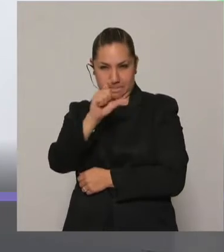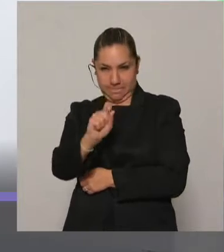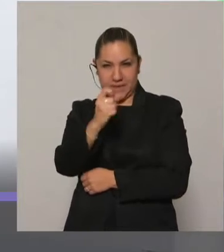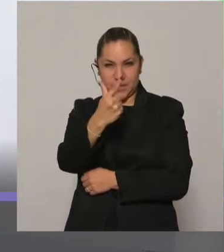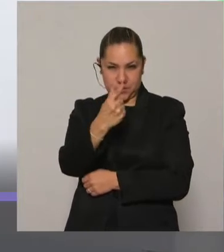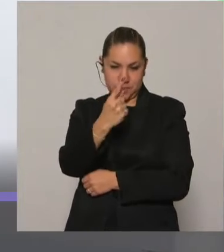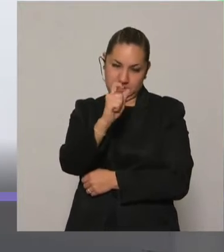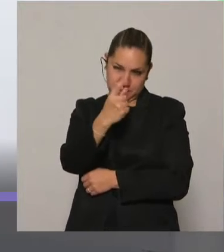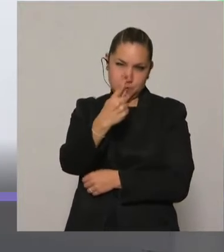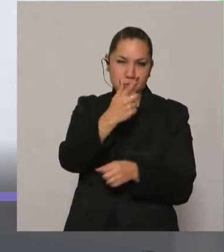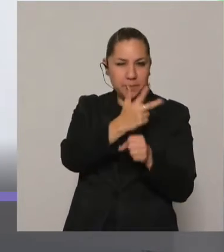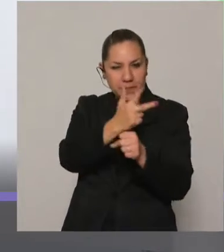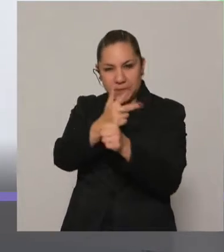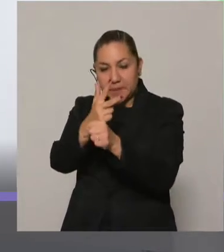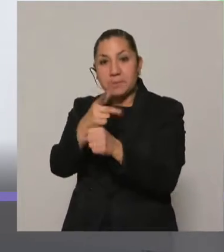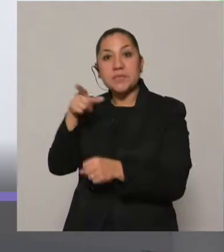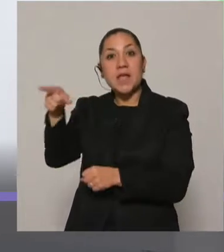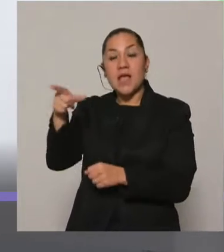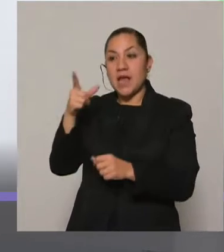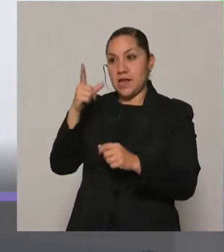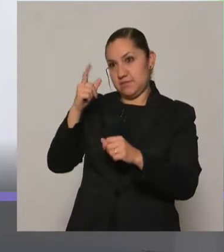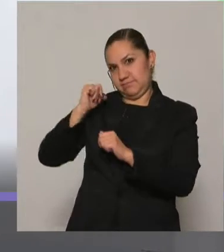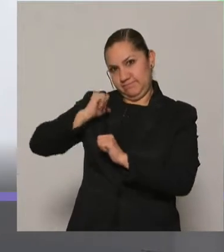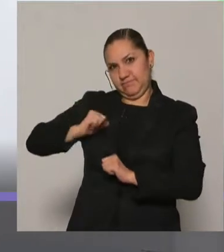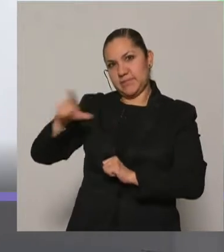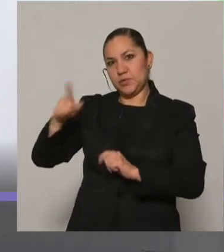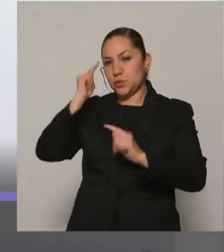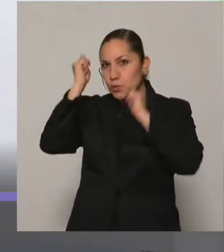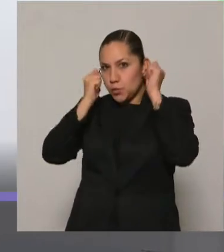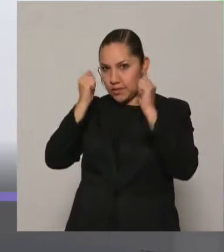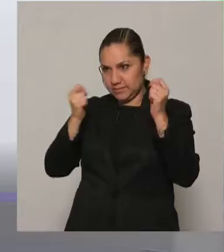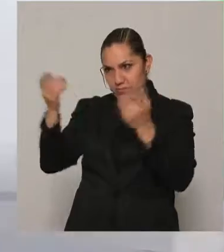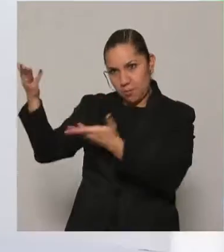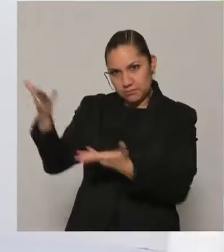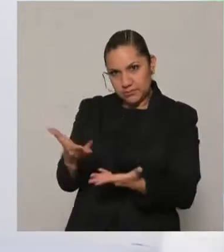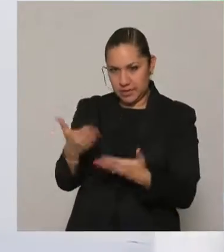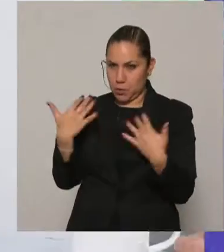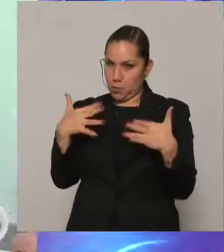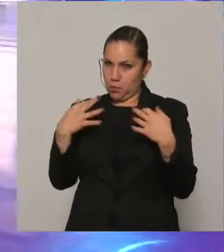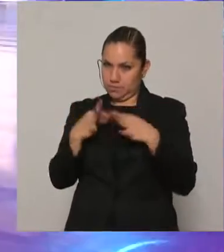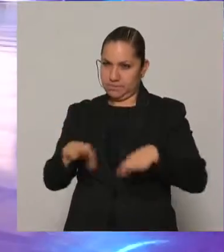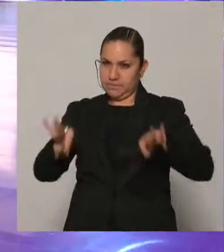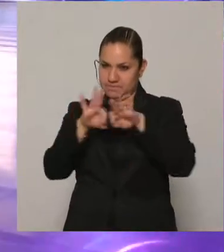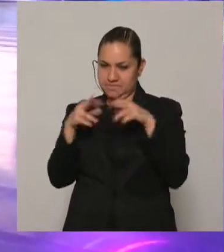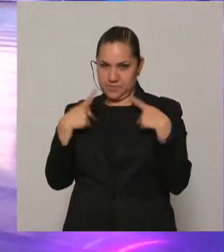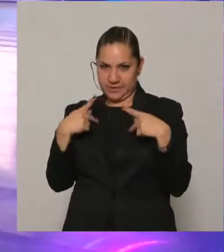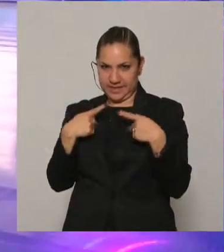invitado de lujo, el titular de turismo, Carlos McKinley. No se vaya.